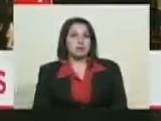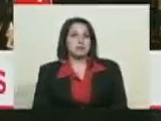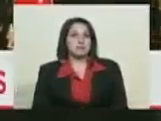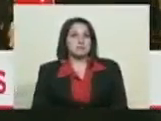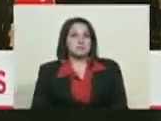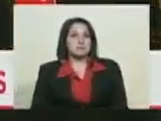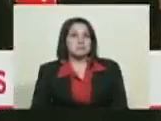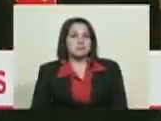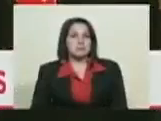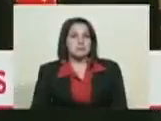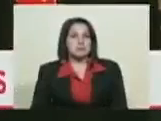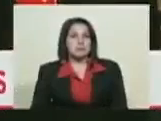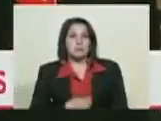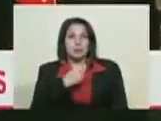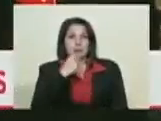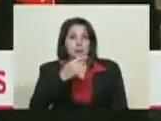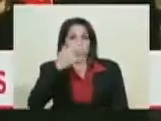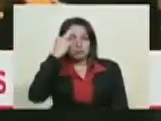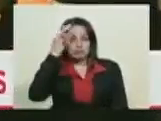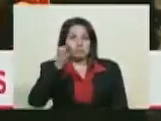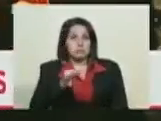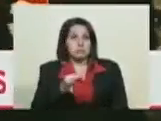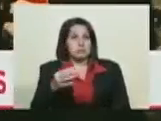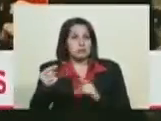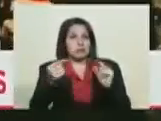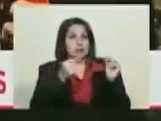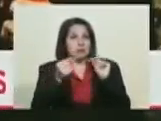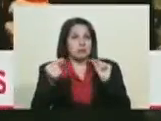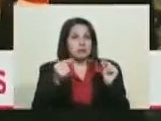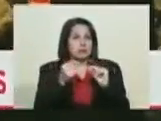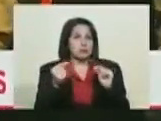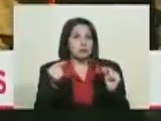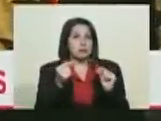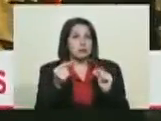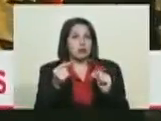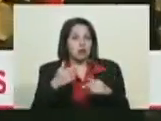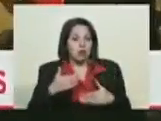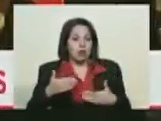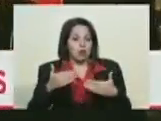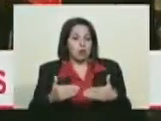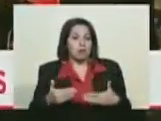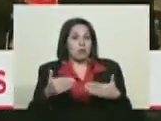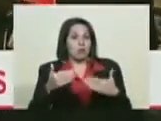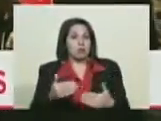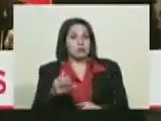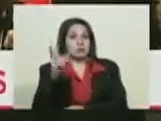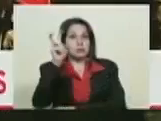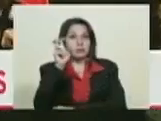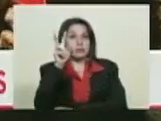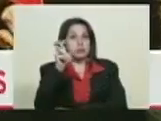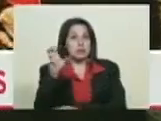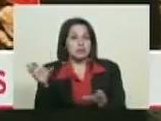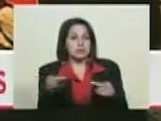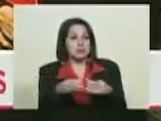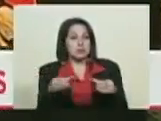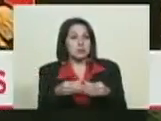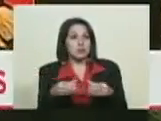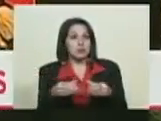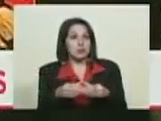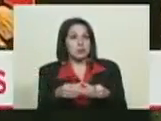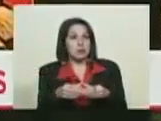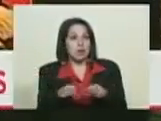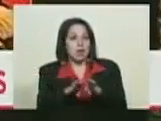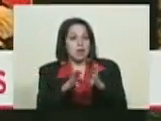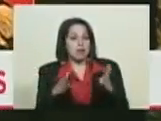Estaba diciendo que creo en el diálogo. El próximo viernes se reúne la mesa